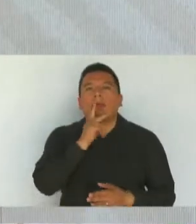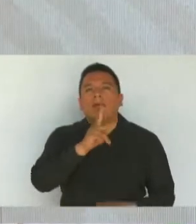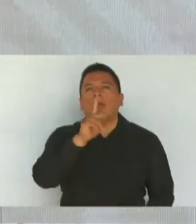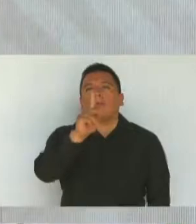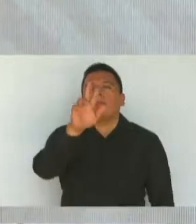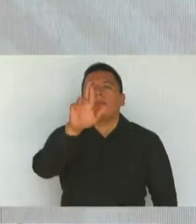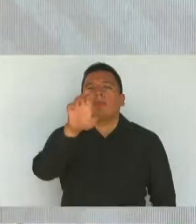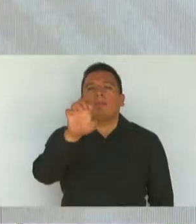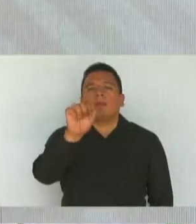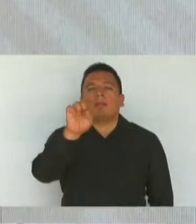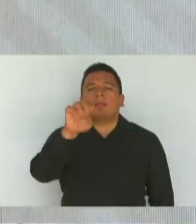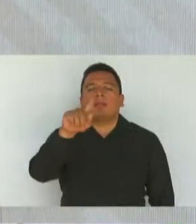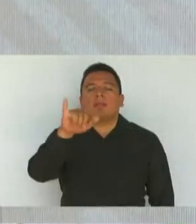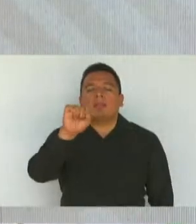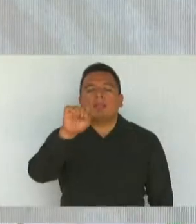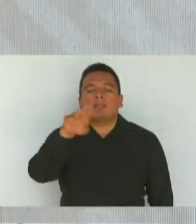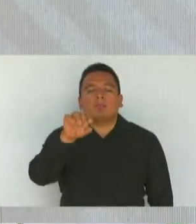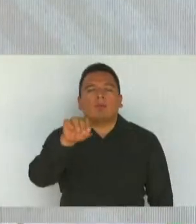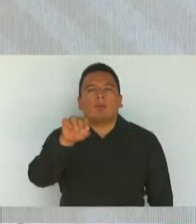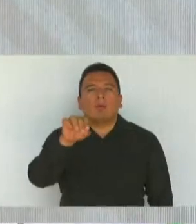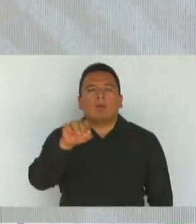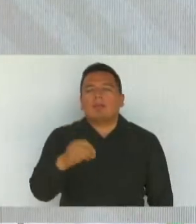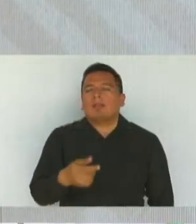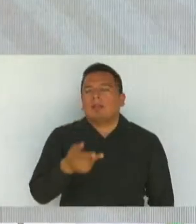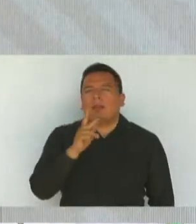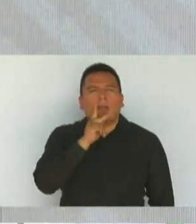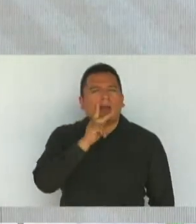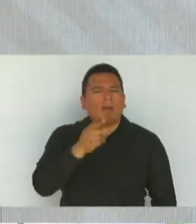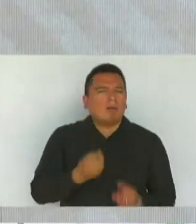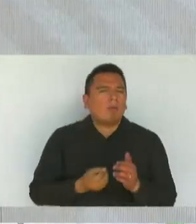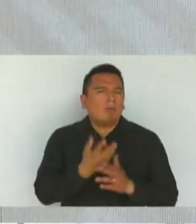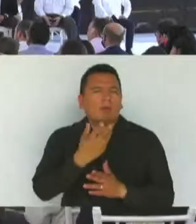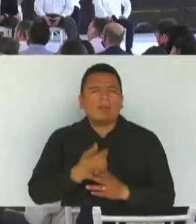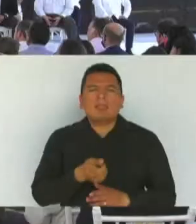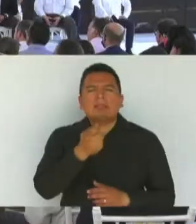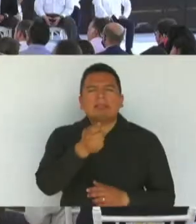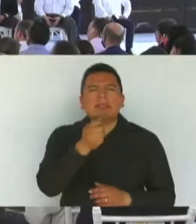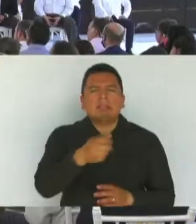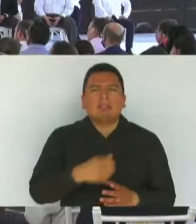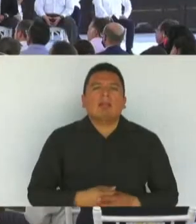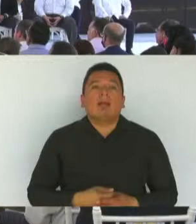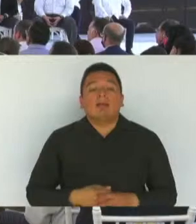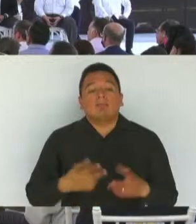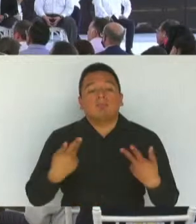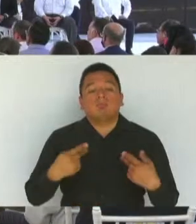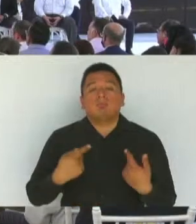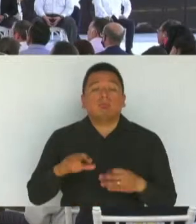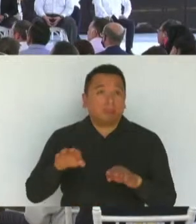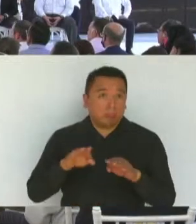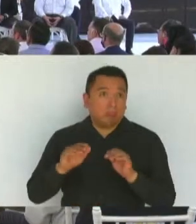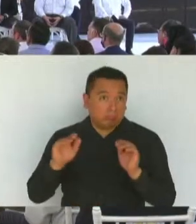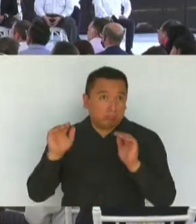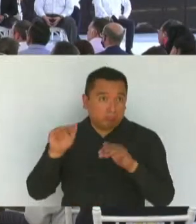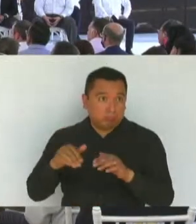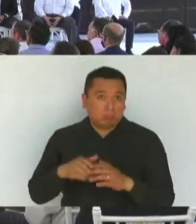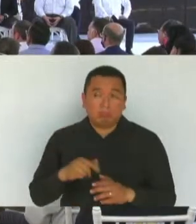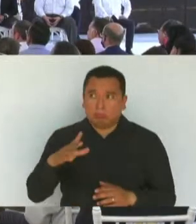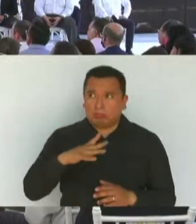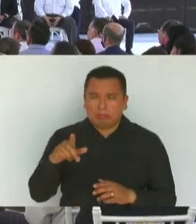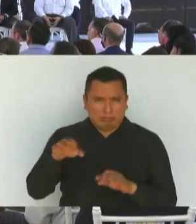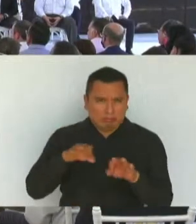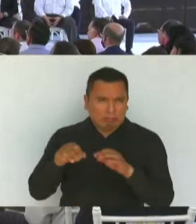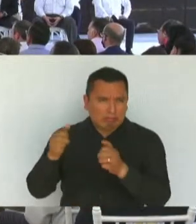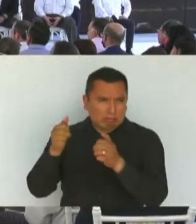nuevo, ahora se le puso quizá la determinación de presentismo, que habla de las personas que van a trabajar, ocupan su